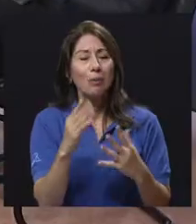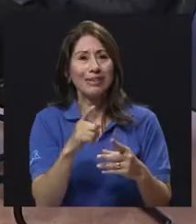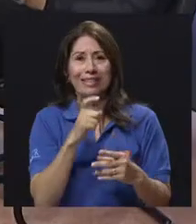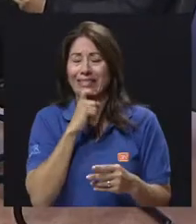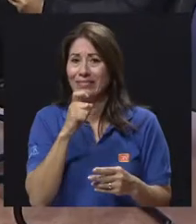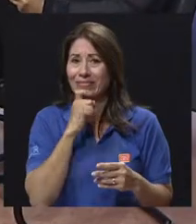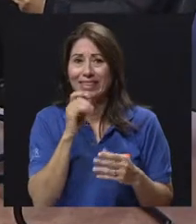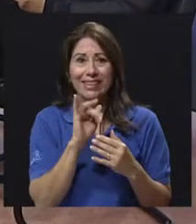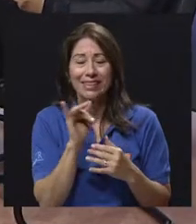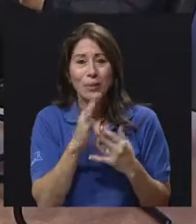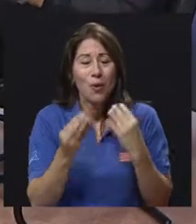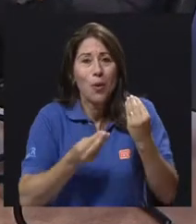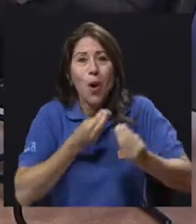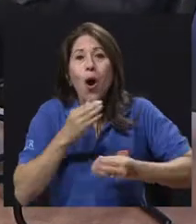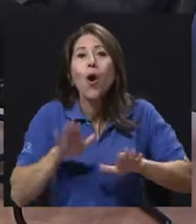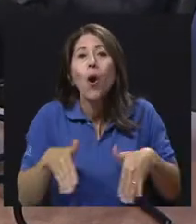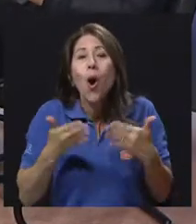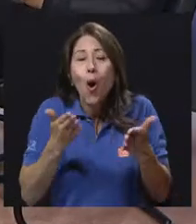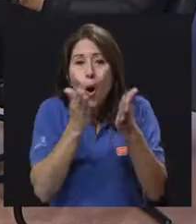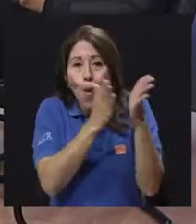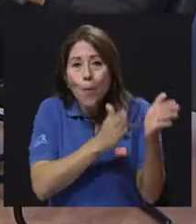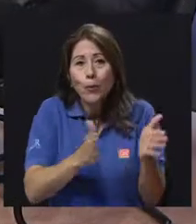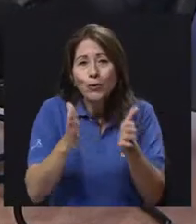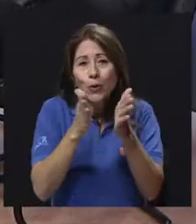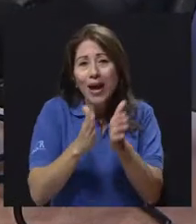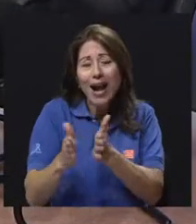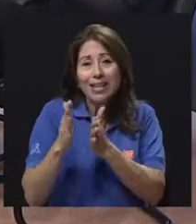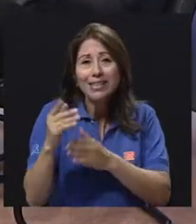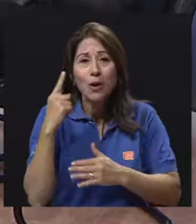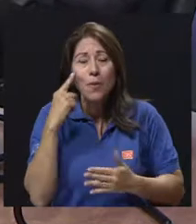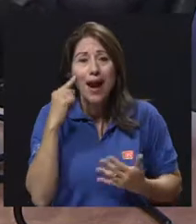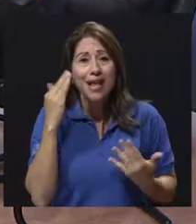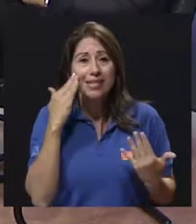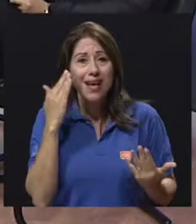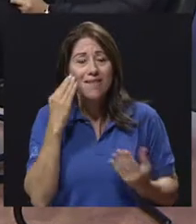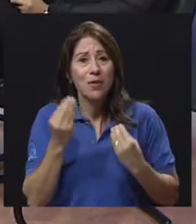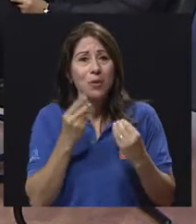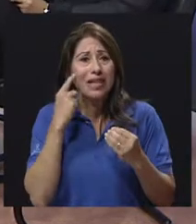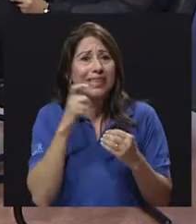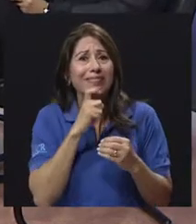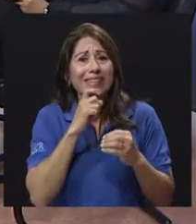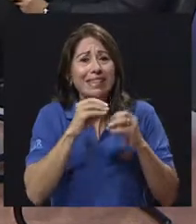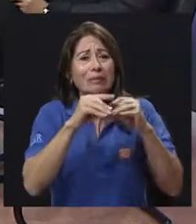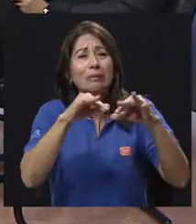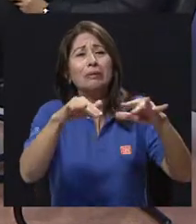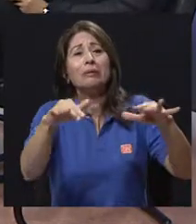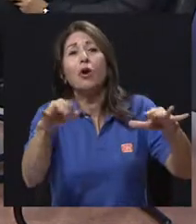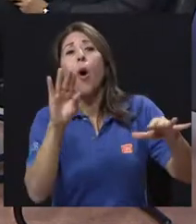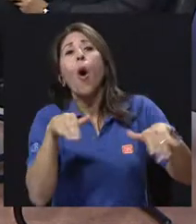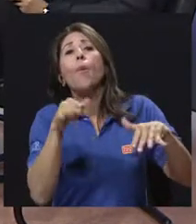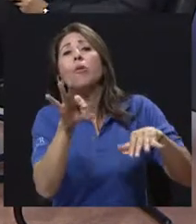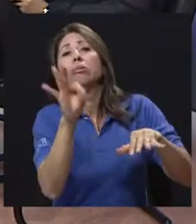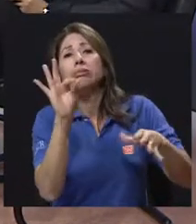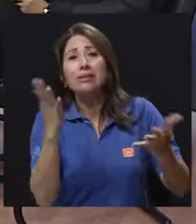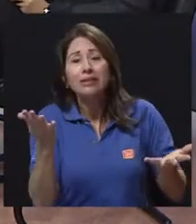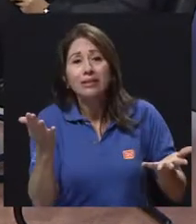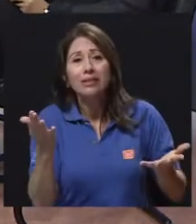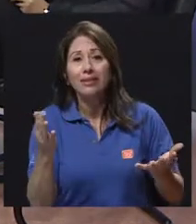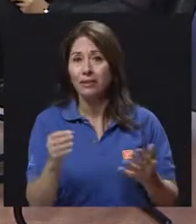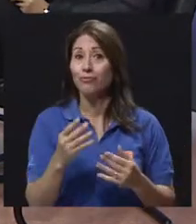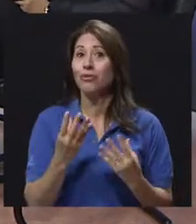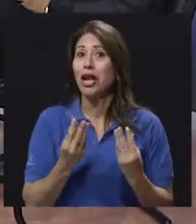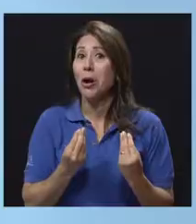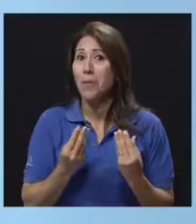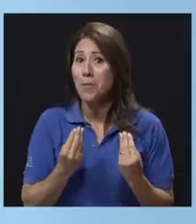¿Cómo se organizaron para saber cómo, por lo menos, agarrarlos en la meta? Sí, era un gran miedo no tenerlos. No